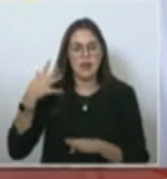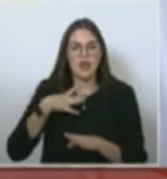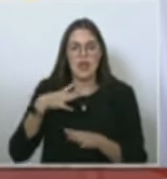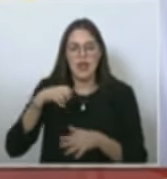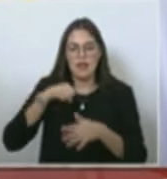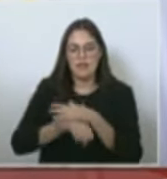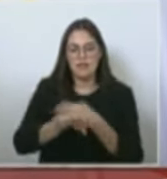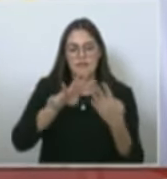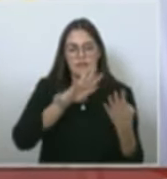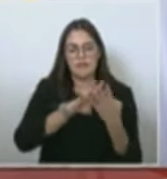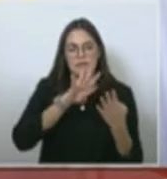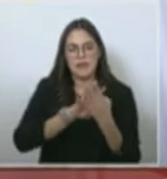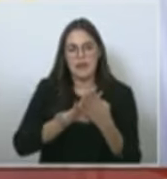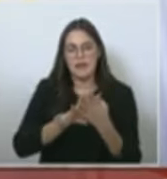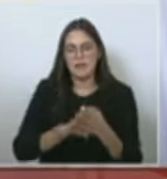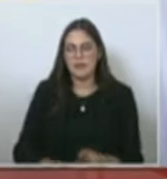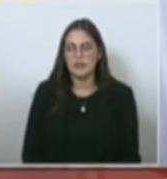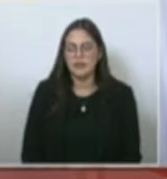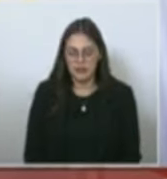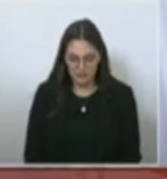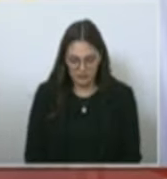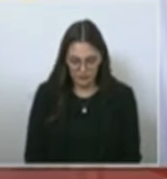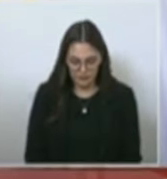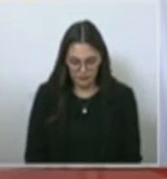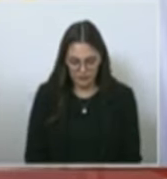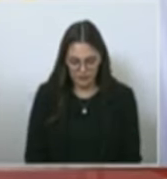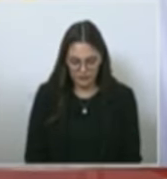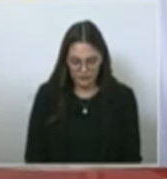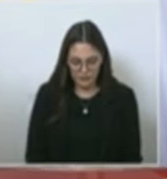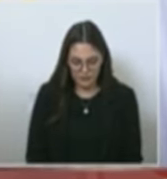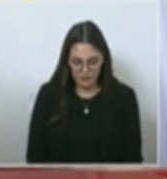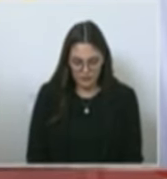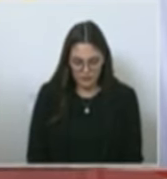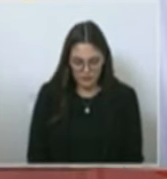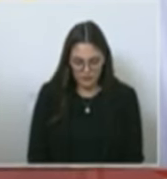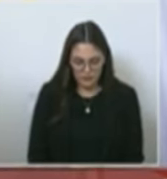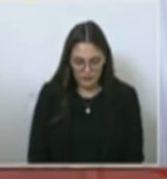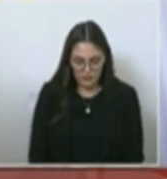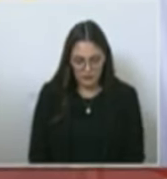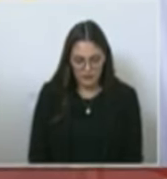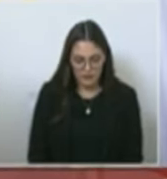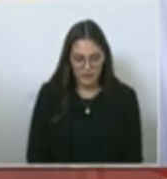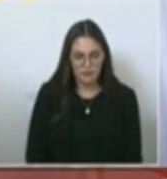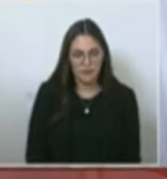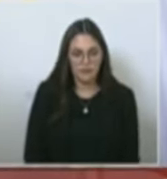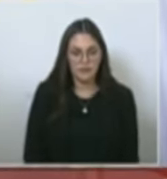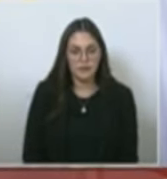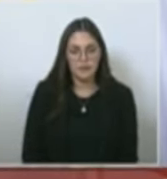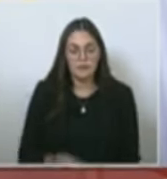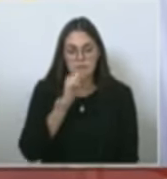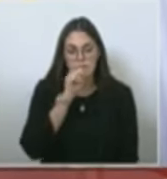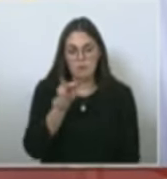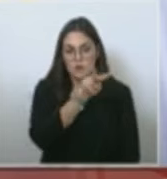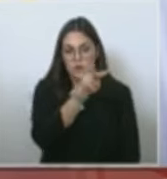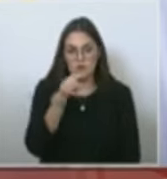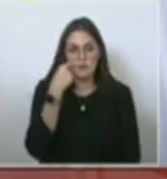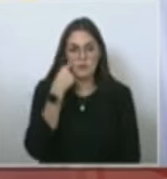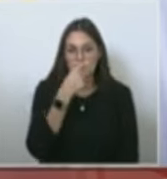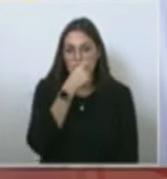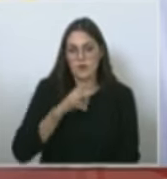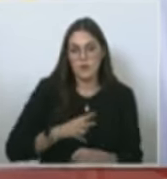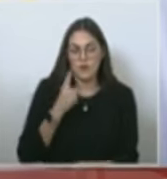cárceles de Lecumberri. Ellos y ellas, eso es muy importante, optaron por la